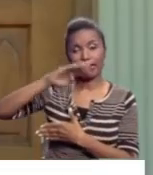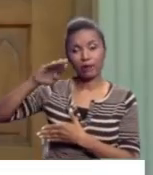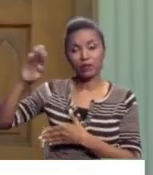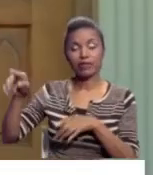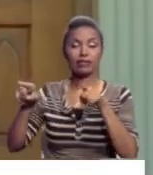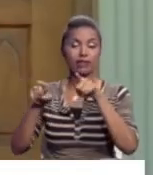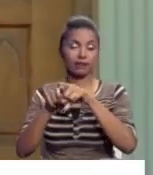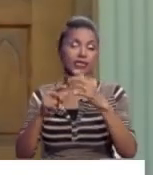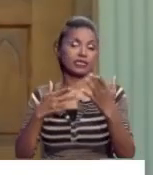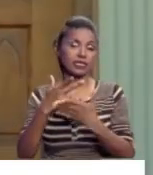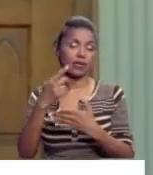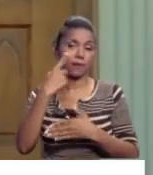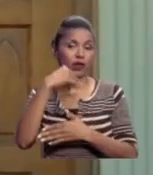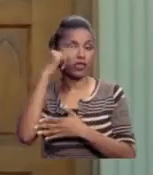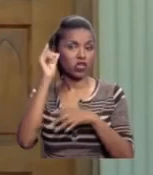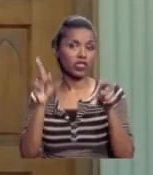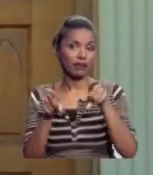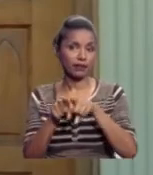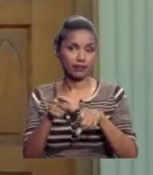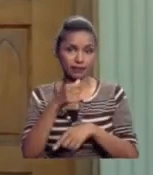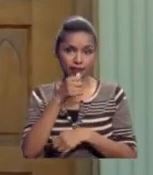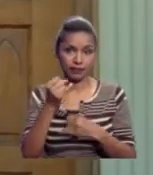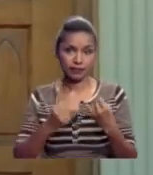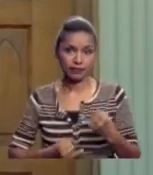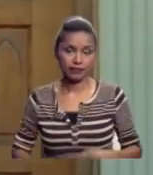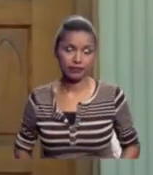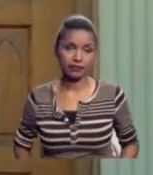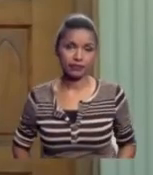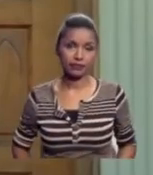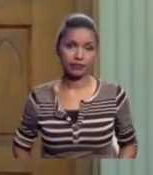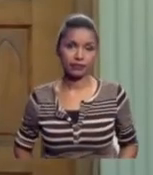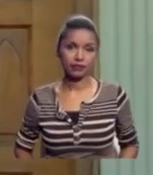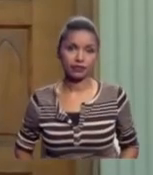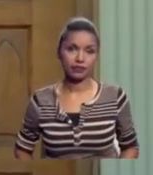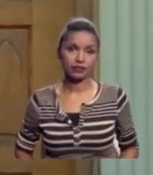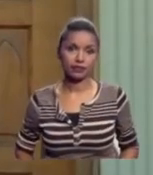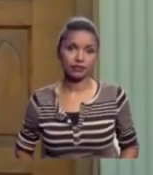Chiriquí y parte de Bocas del Toro. Demetrio Ábrego, TVN Noticias.